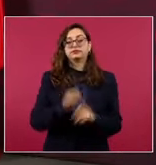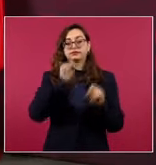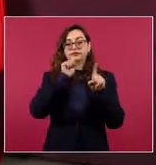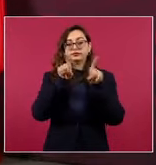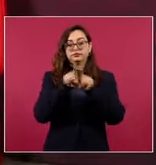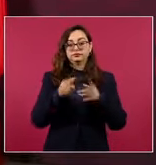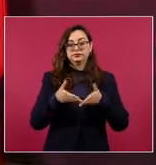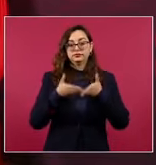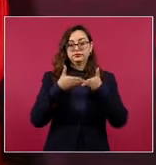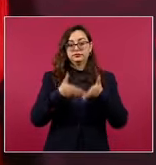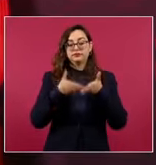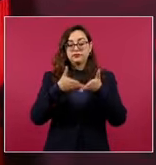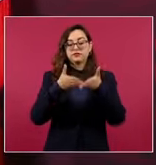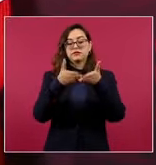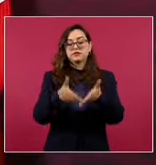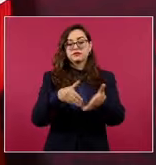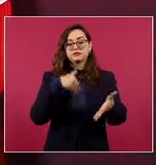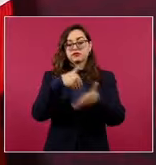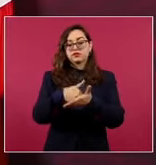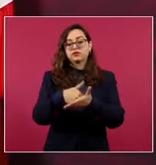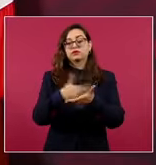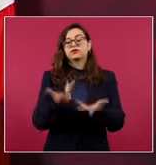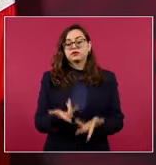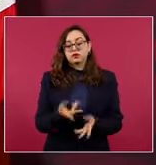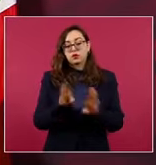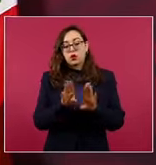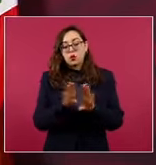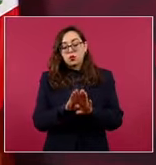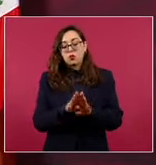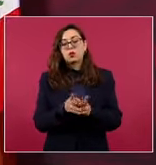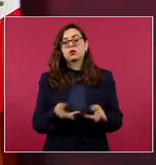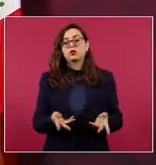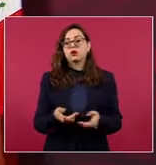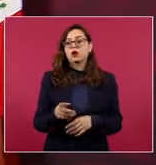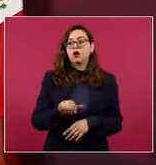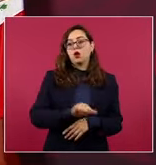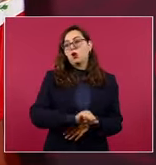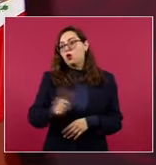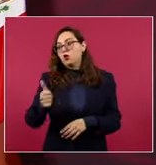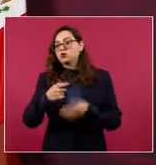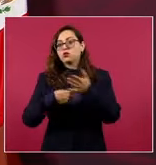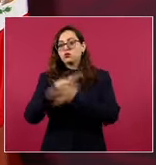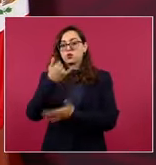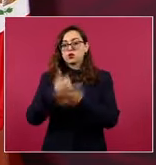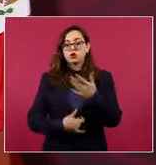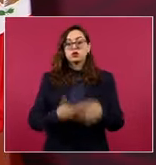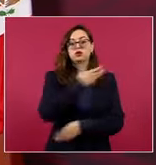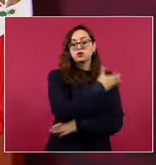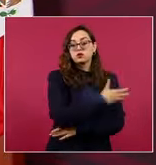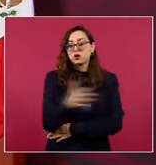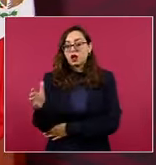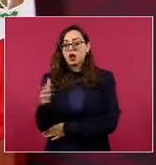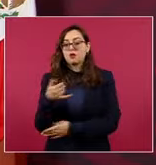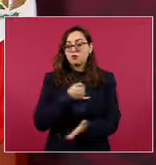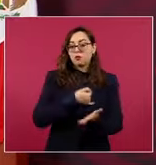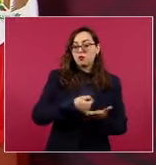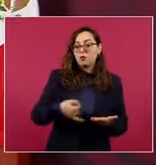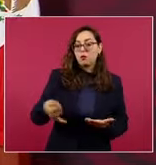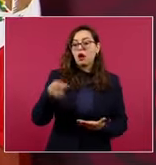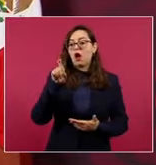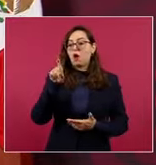Guaymas. Tenemos que ir a ver los avances al distrito de riego de los pueblos